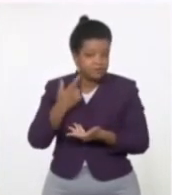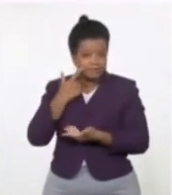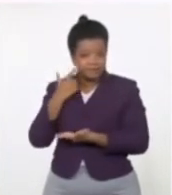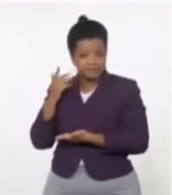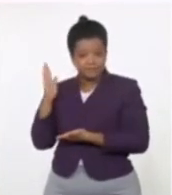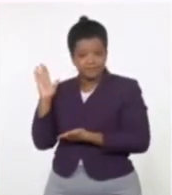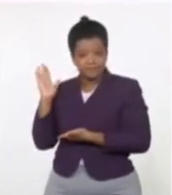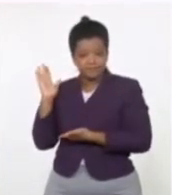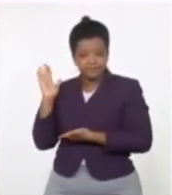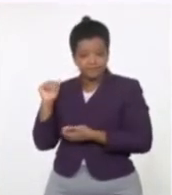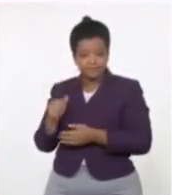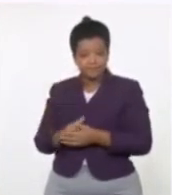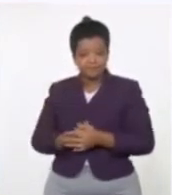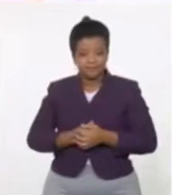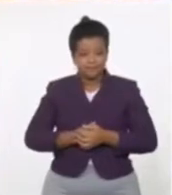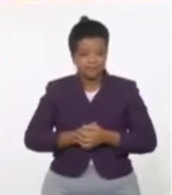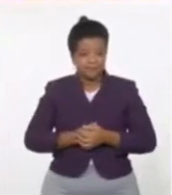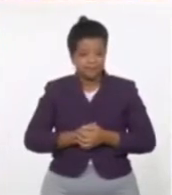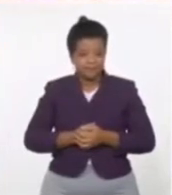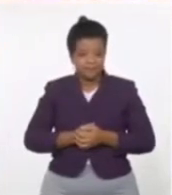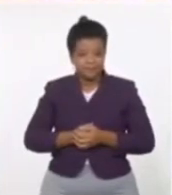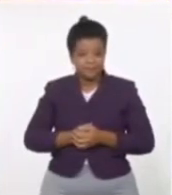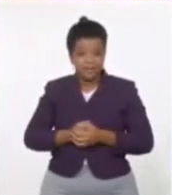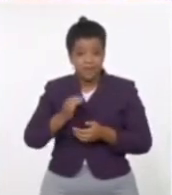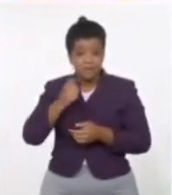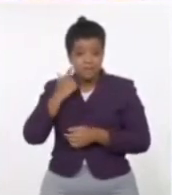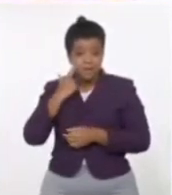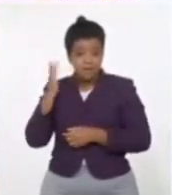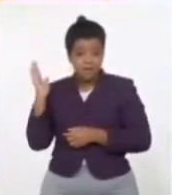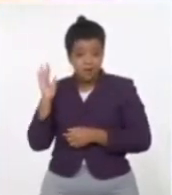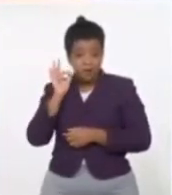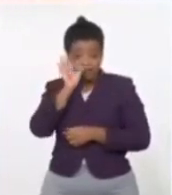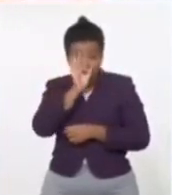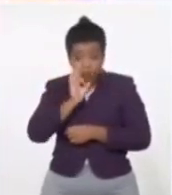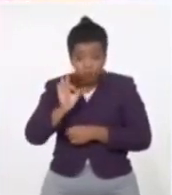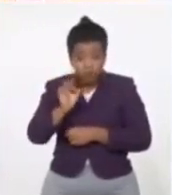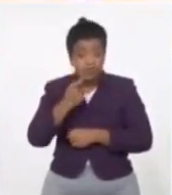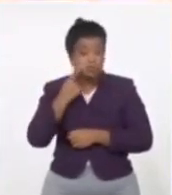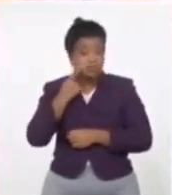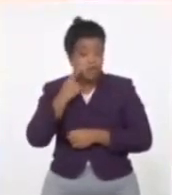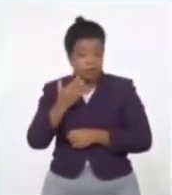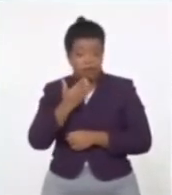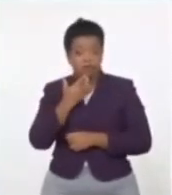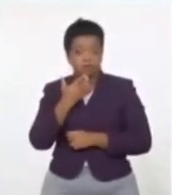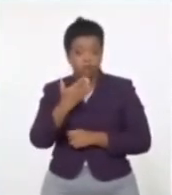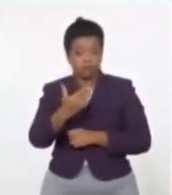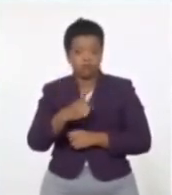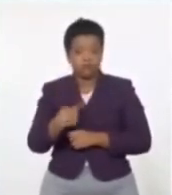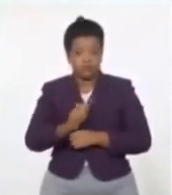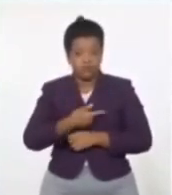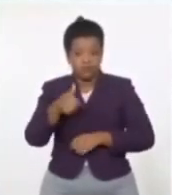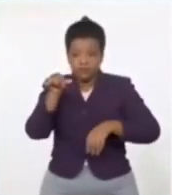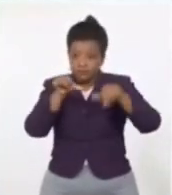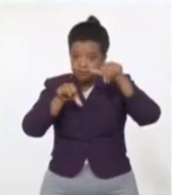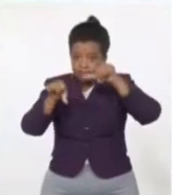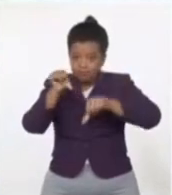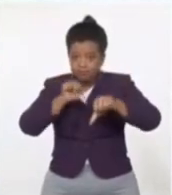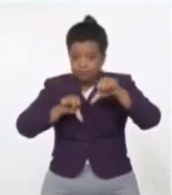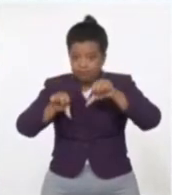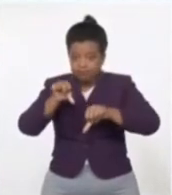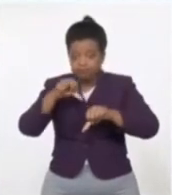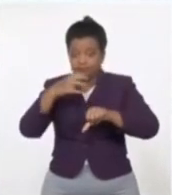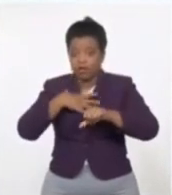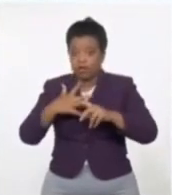También nuestro es una proteína con unas propiedades de termoestabilidad también excepcionales, una proteína que tiene una